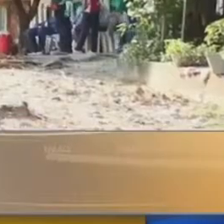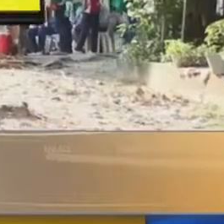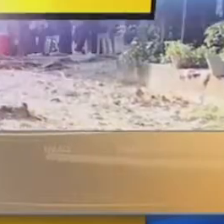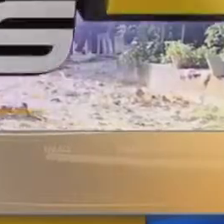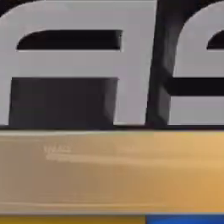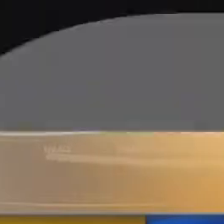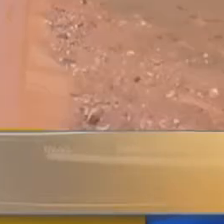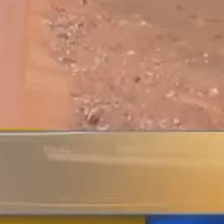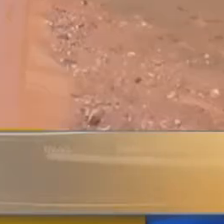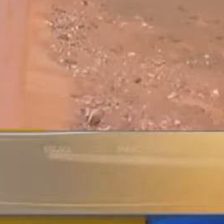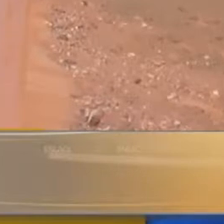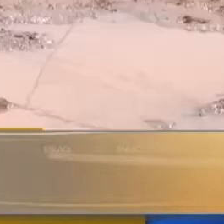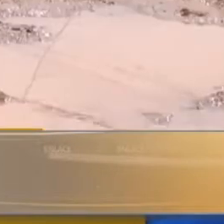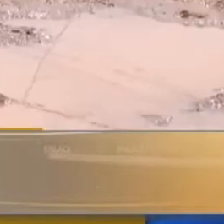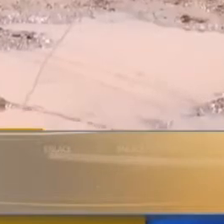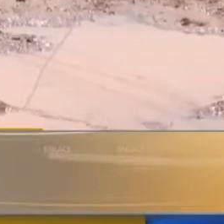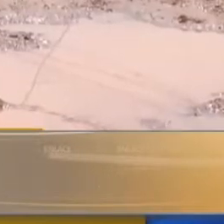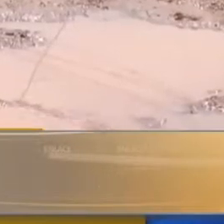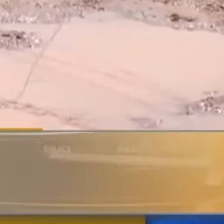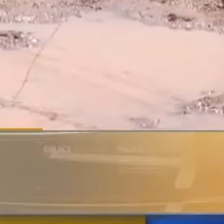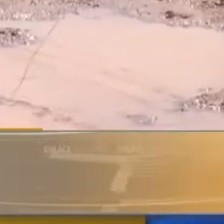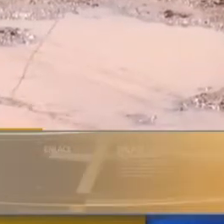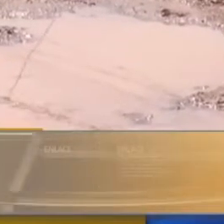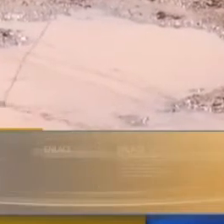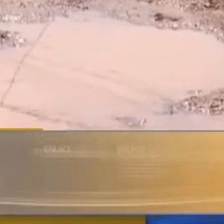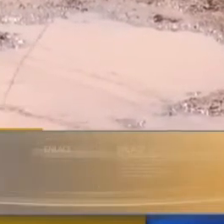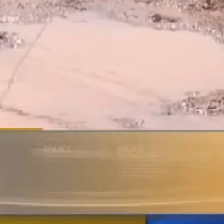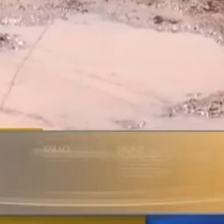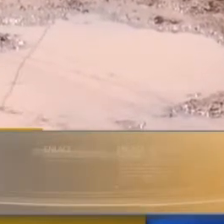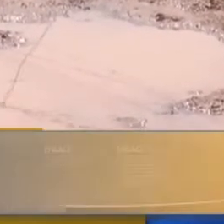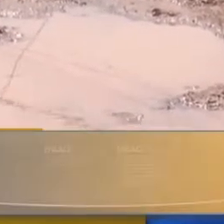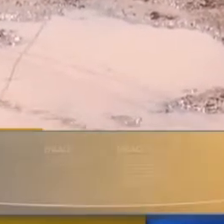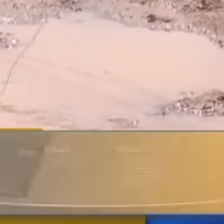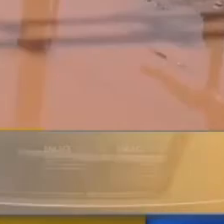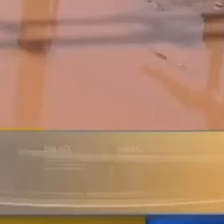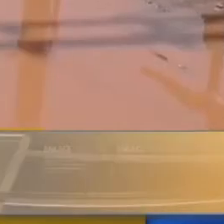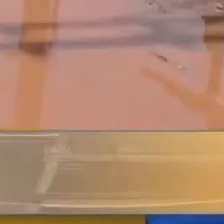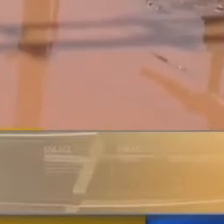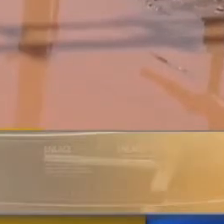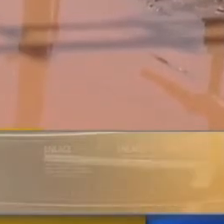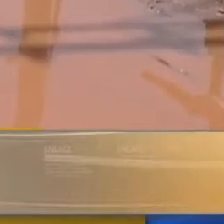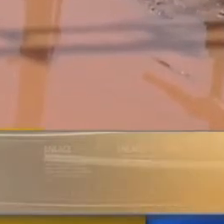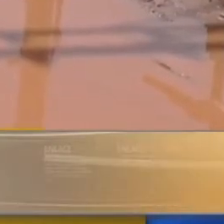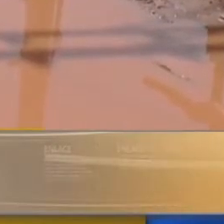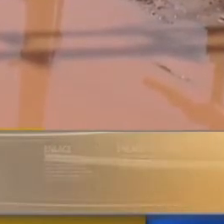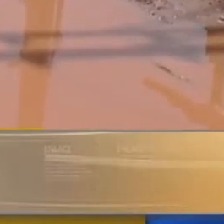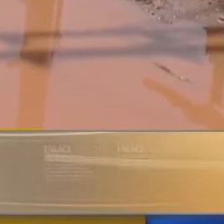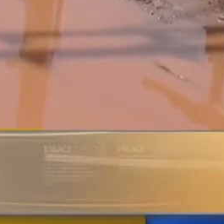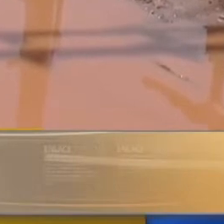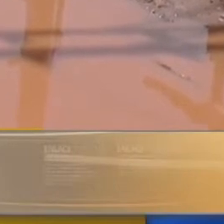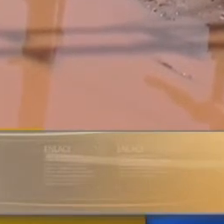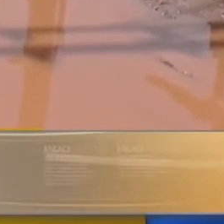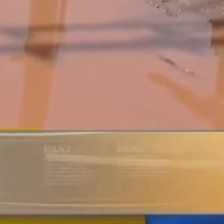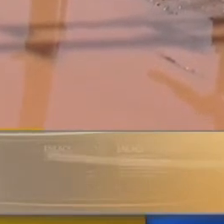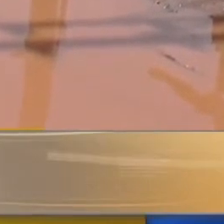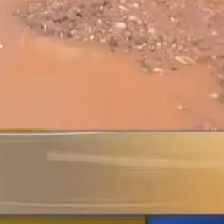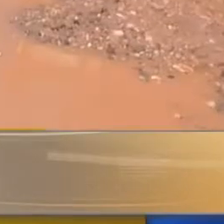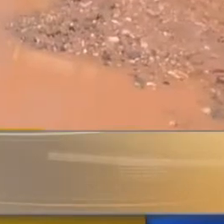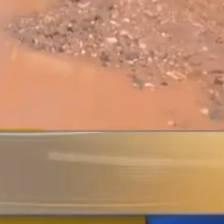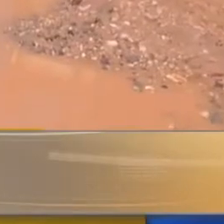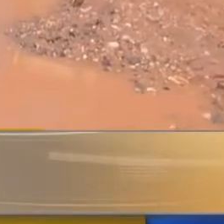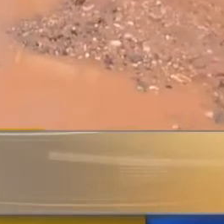Isla del Zapato. Comunidad del barrio 22 de marzo reclama pronta mediación de la Secretaría de Infraestructura para recuperar vía principal. Gobierno